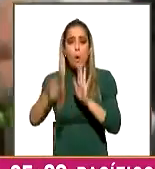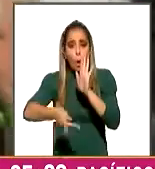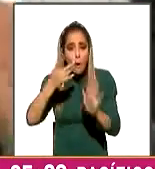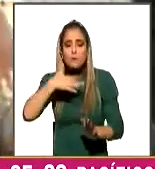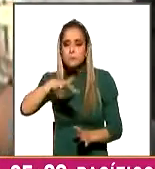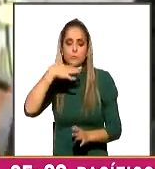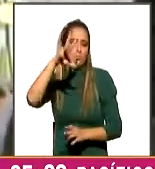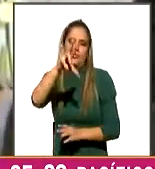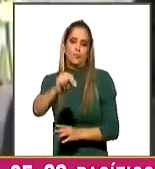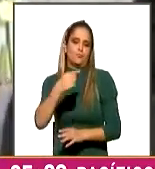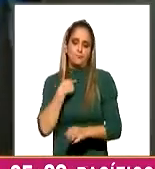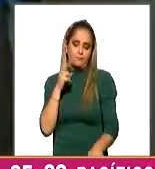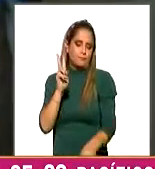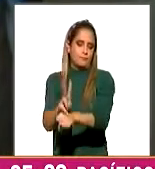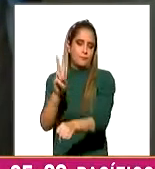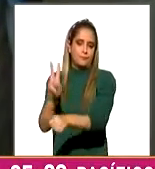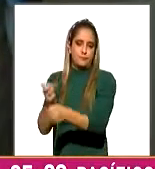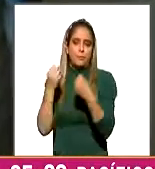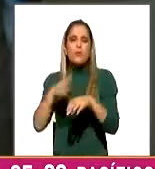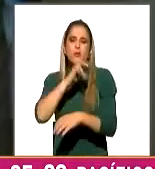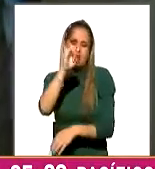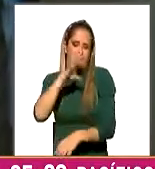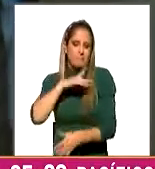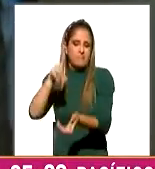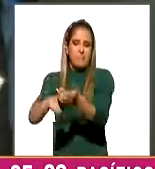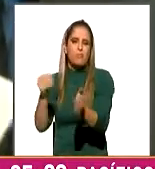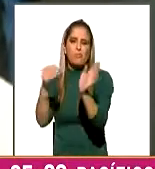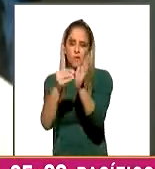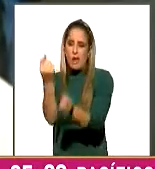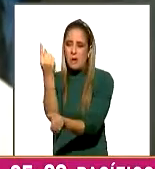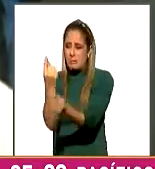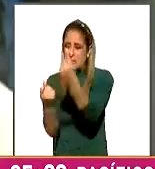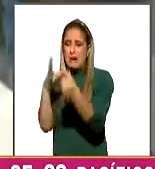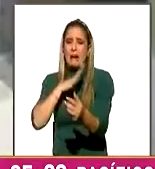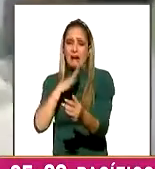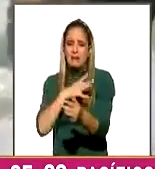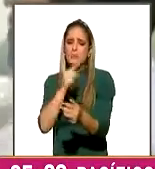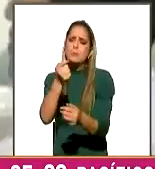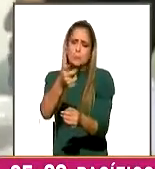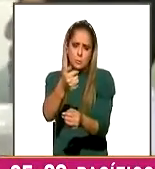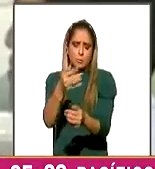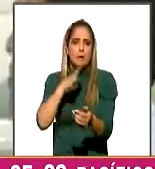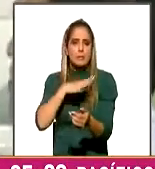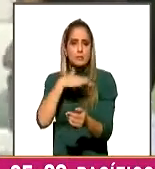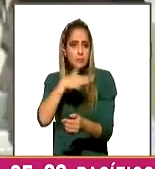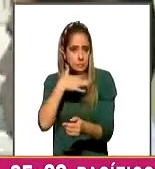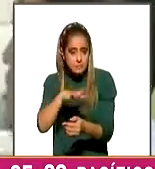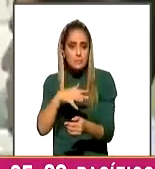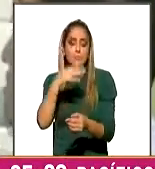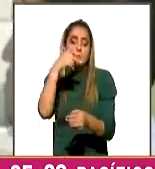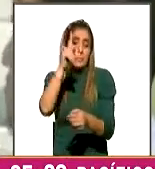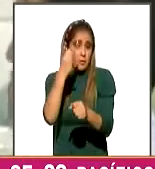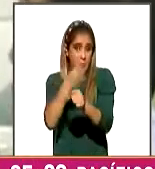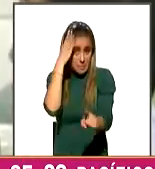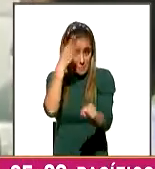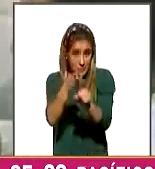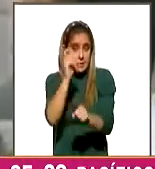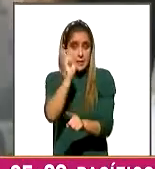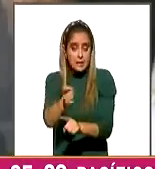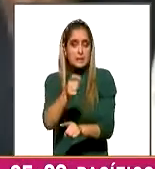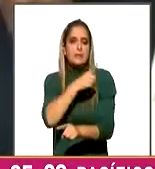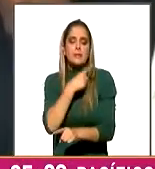tengamos el abasto suficiente para que no tengamos ningún problema en ese sentido. Así es. Y este tema me lleva a un asunto del que ha